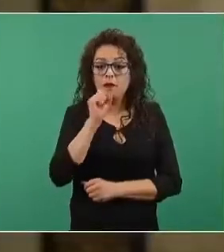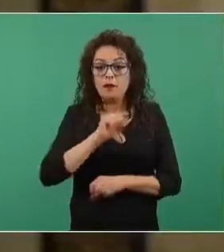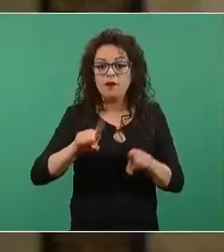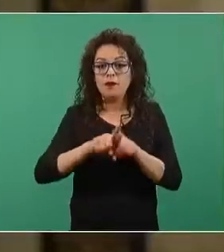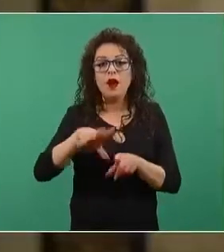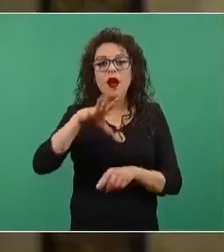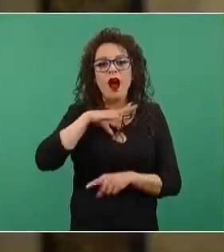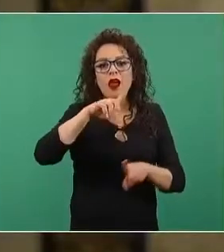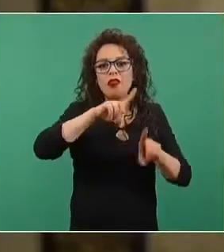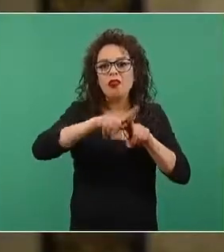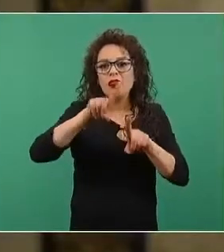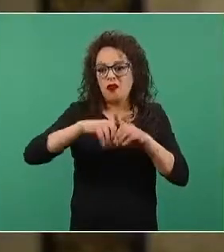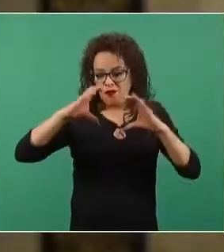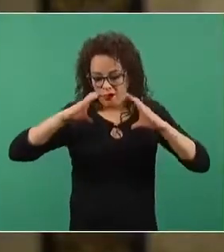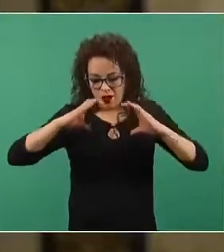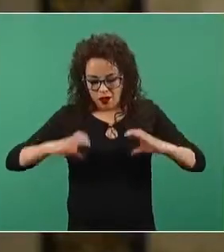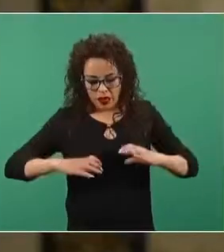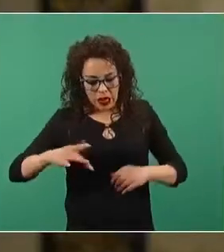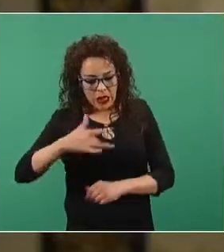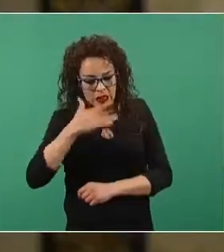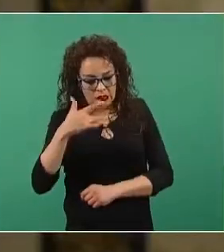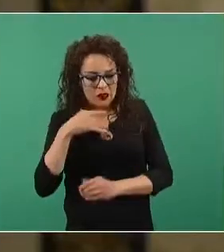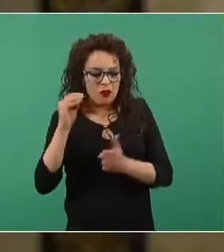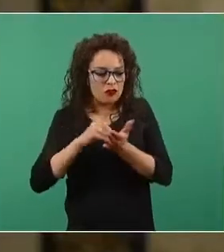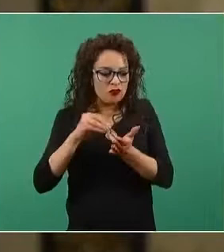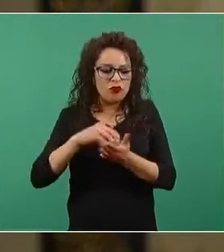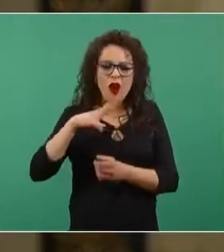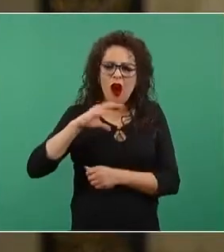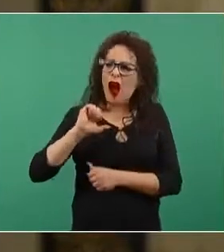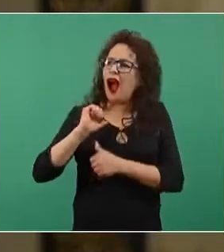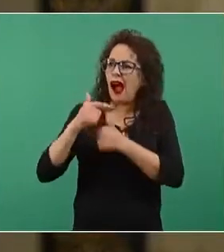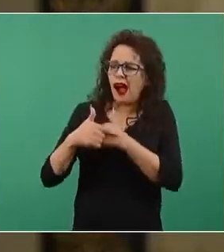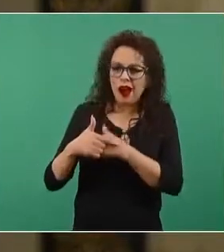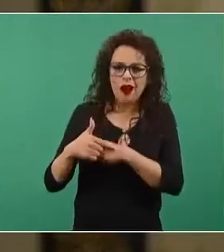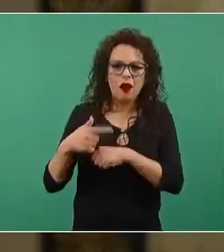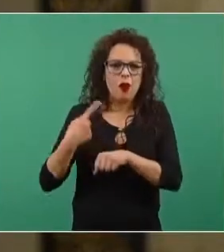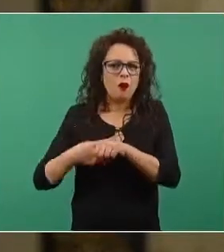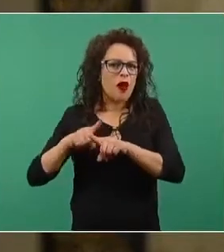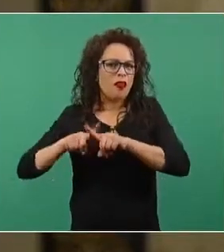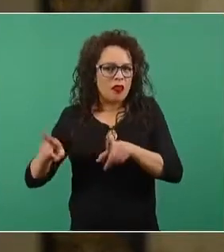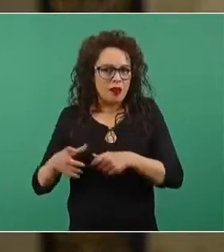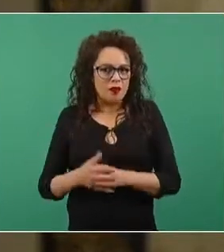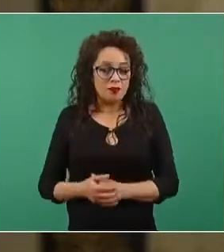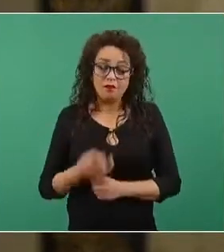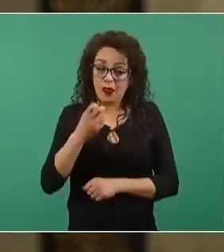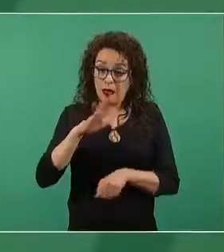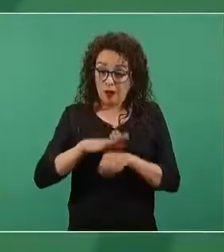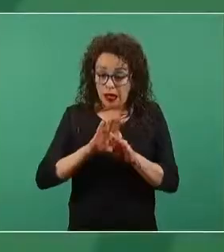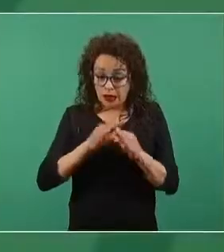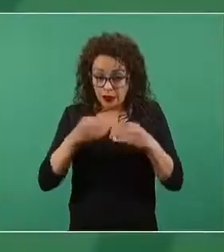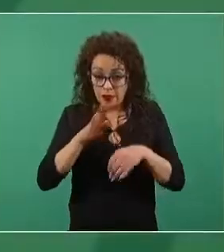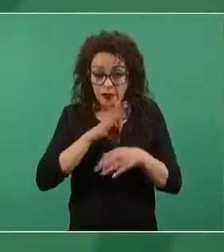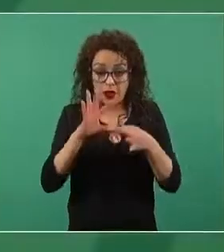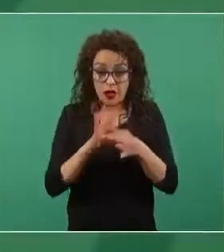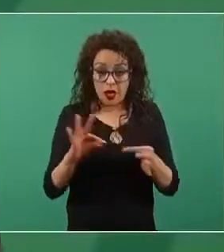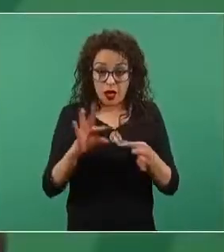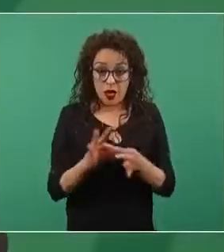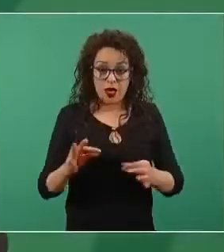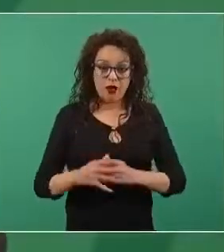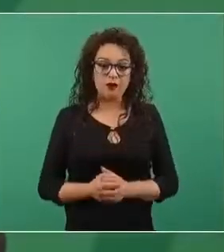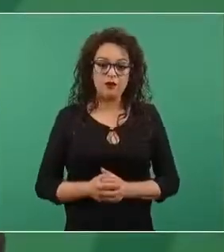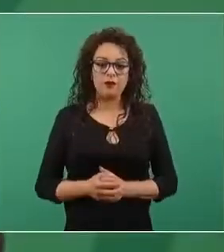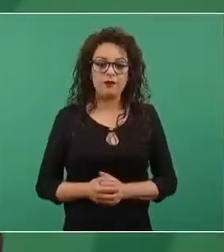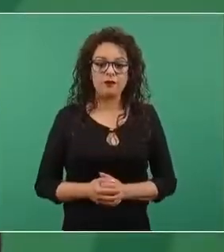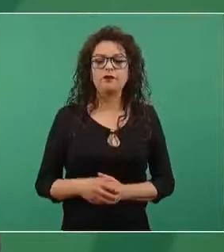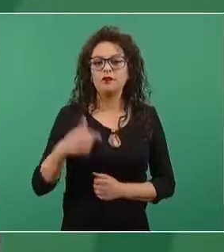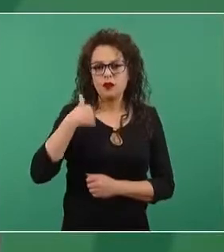secuelas. ¿Cómo lo está trabajando el sector salud de una manera específica? Entiendo que esto ya también se ha